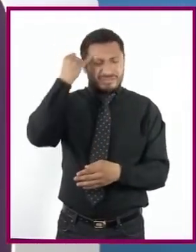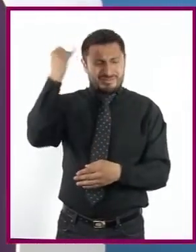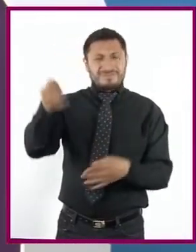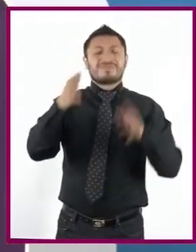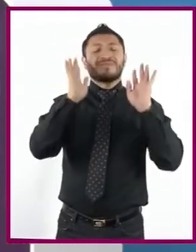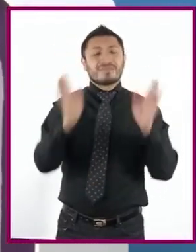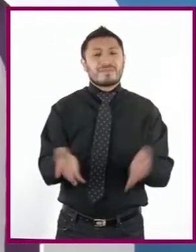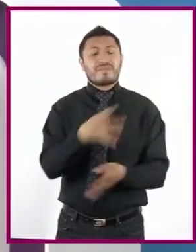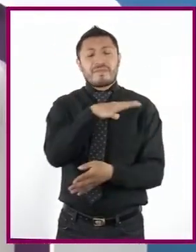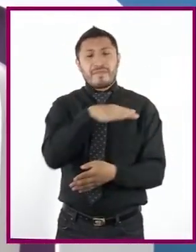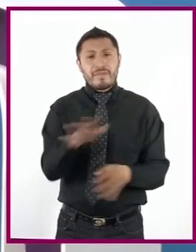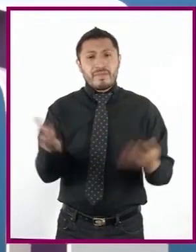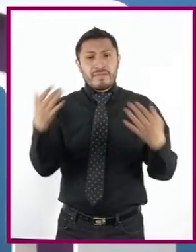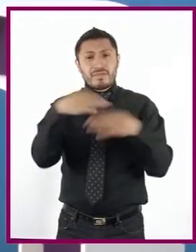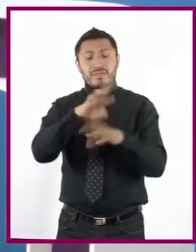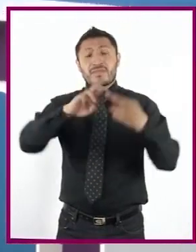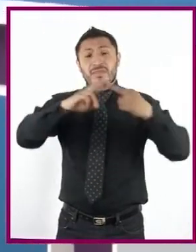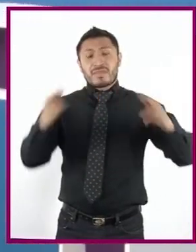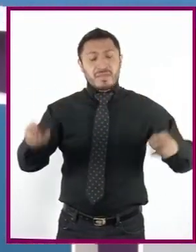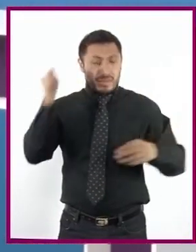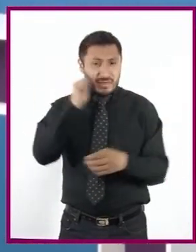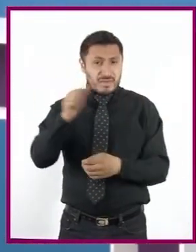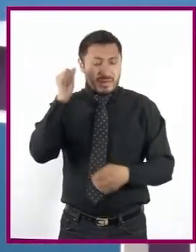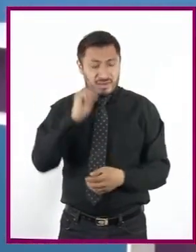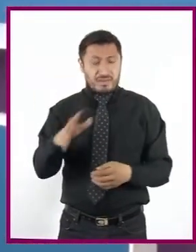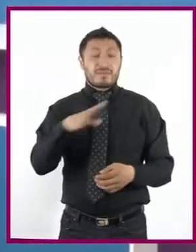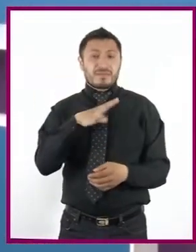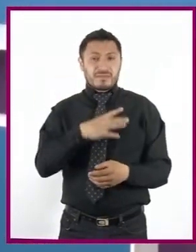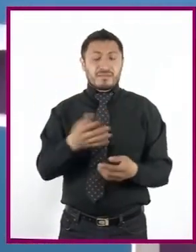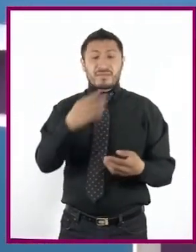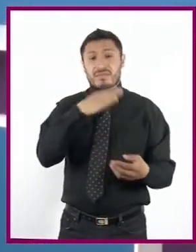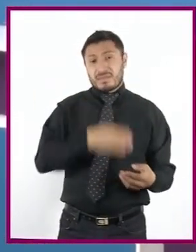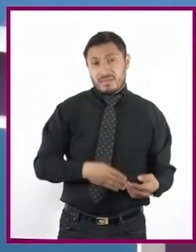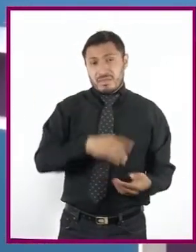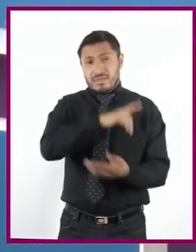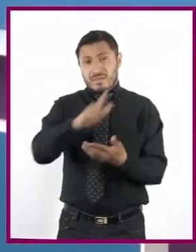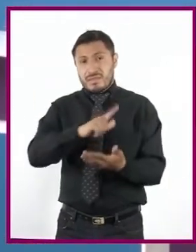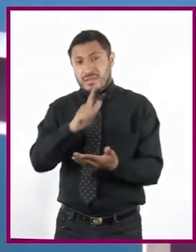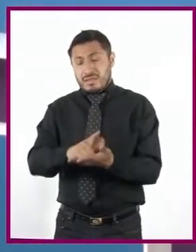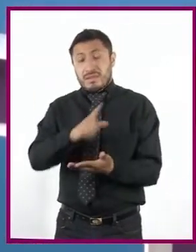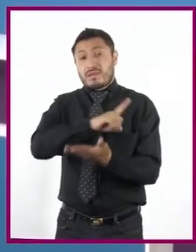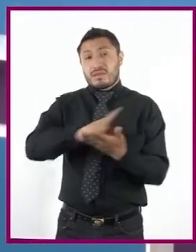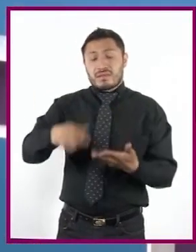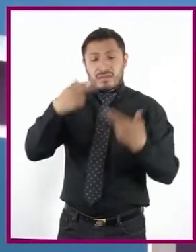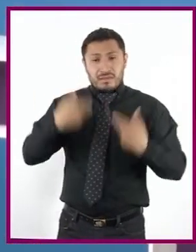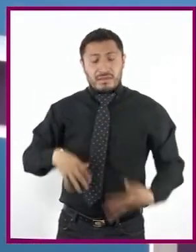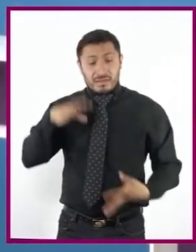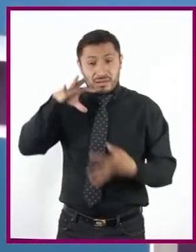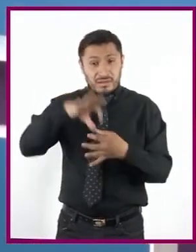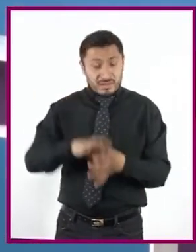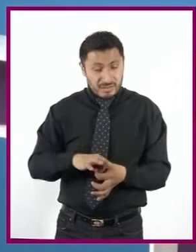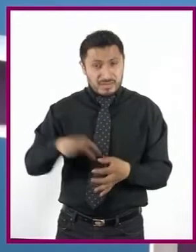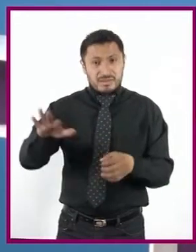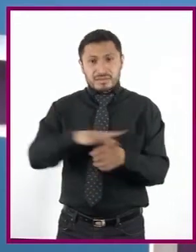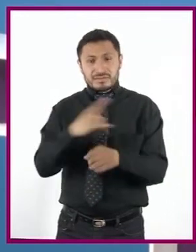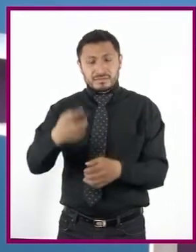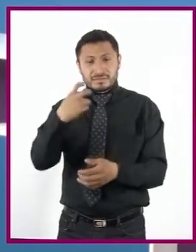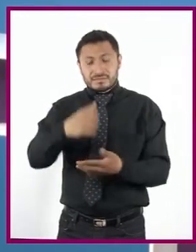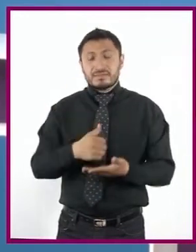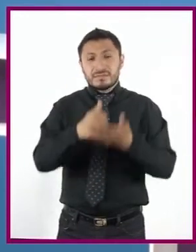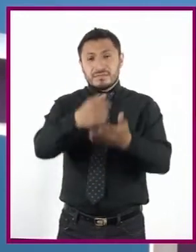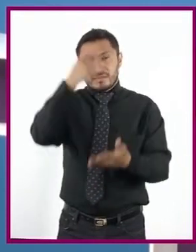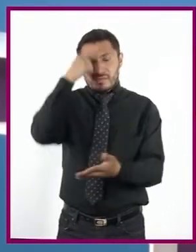general de la relación que siempre va a existir entre la justicia y los derechos humanos, ya que estos sirven